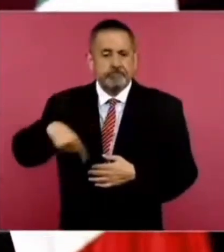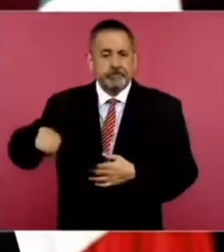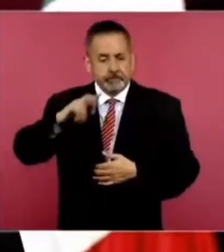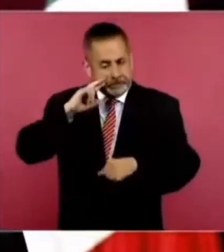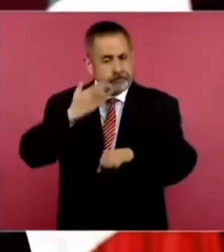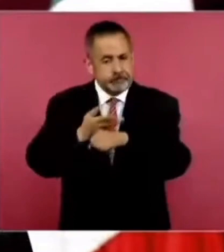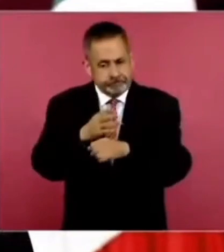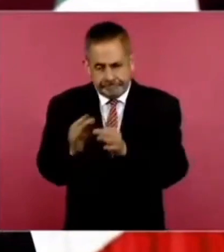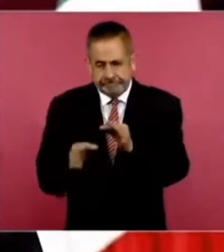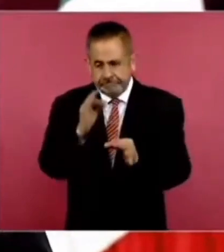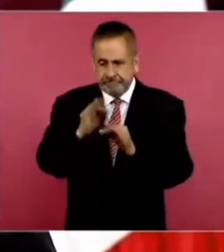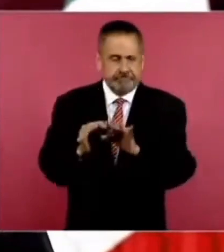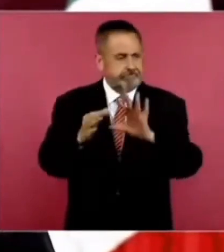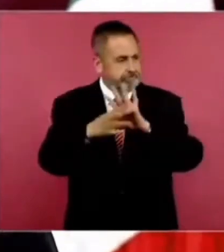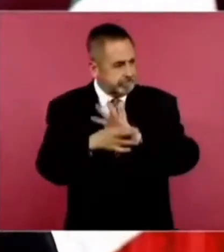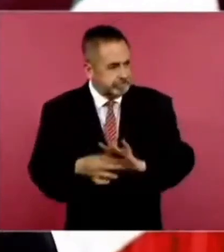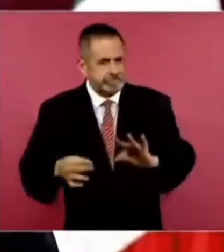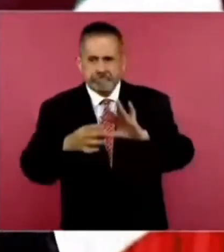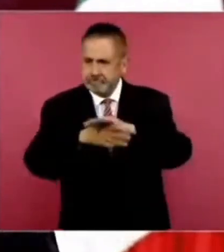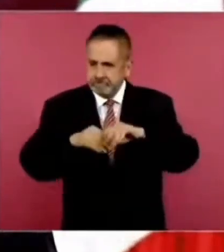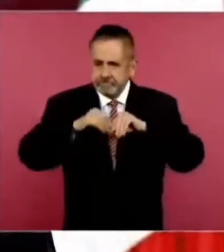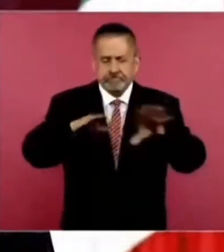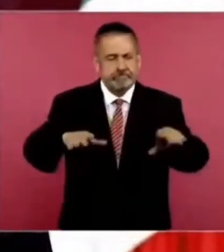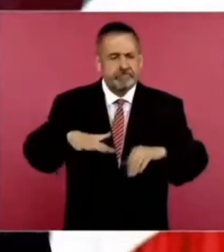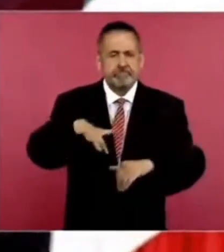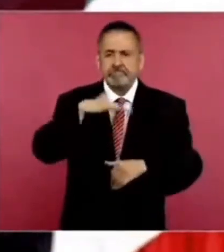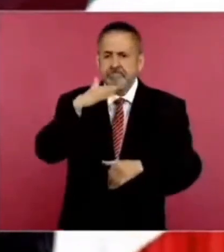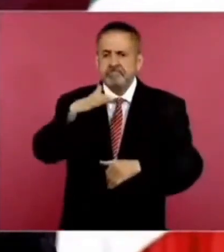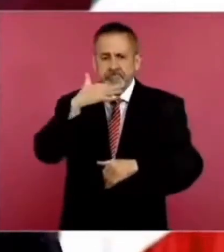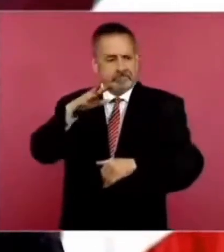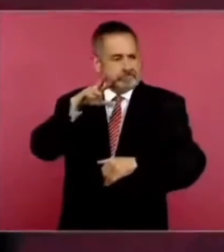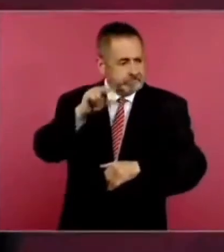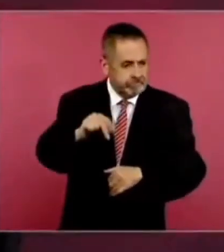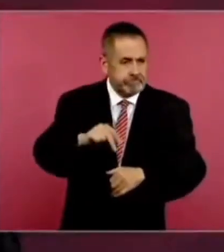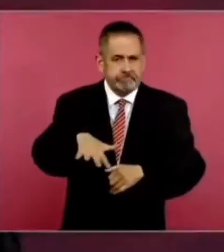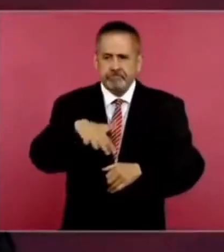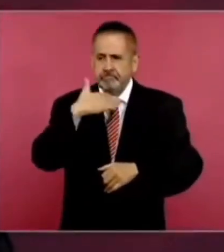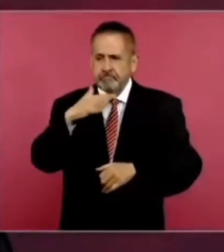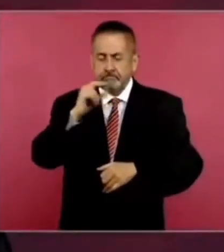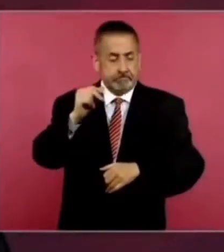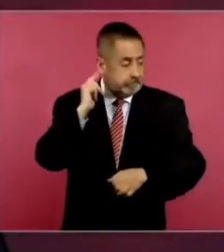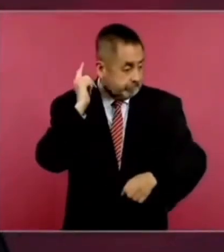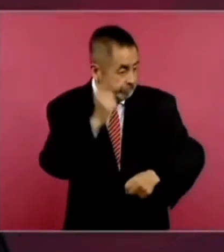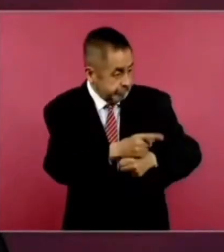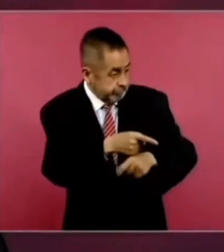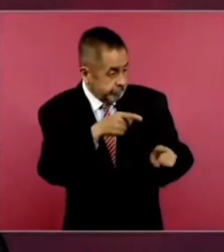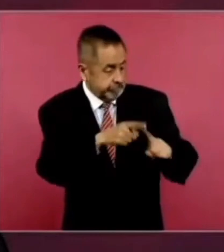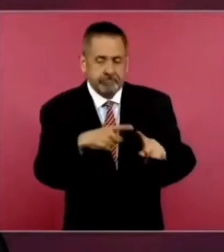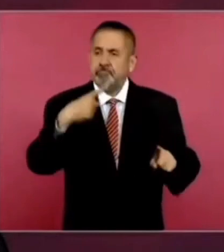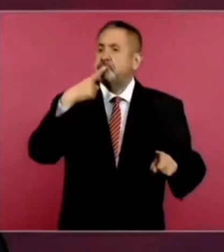que estarlo tratando y haciendo las denuncias que nos corresponden